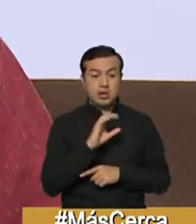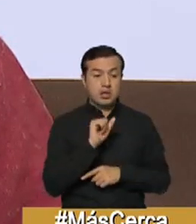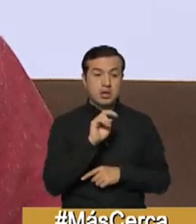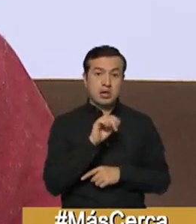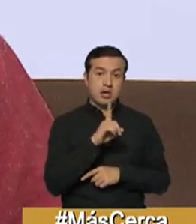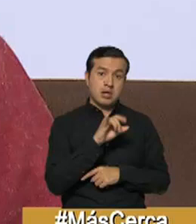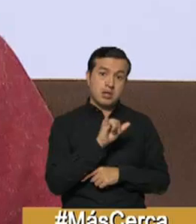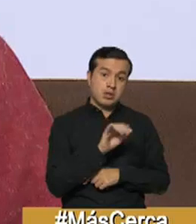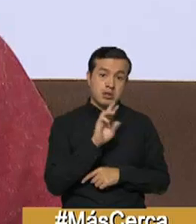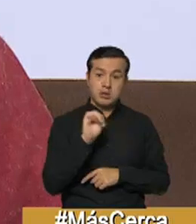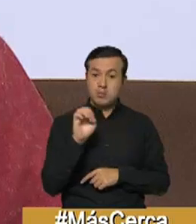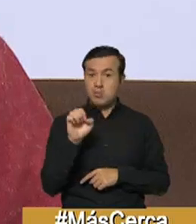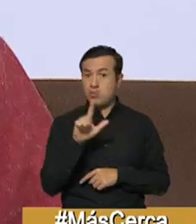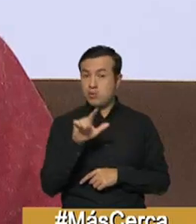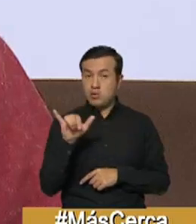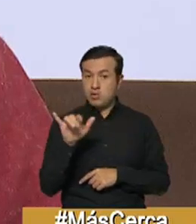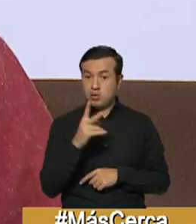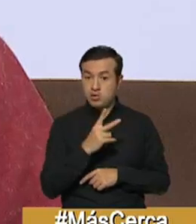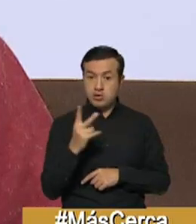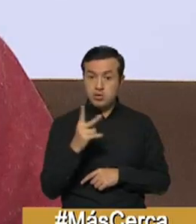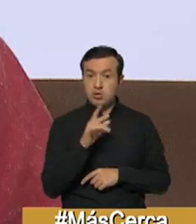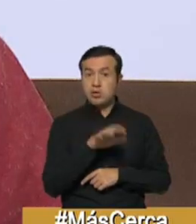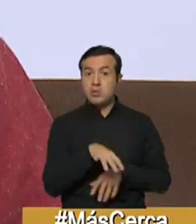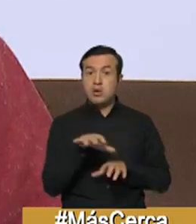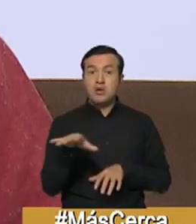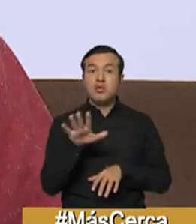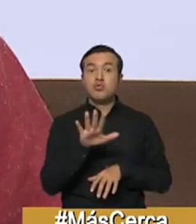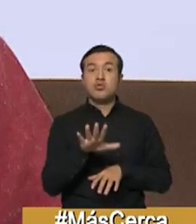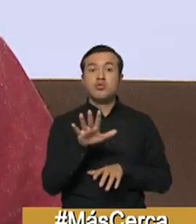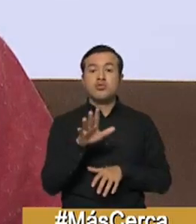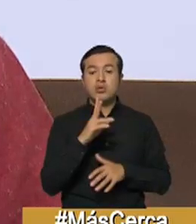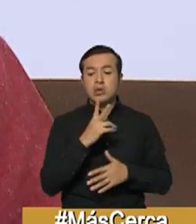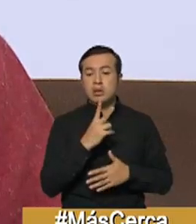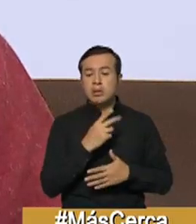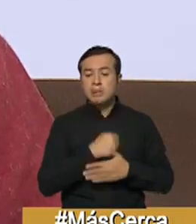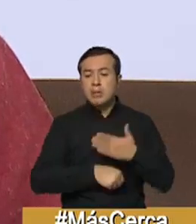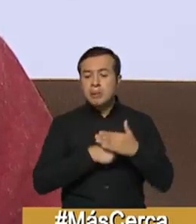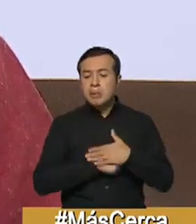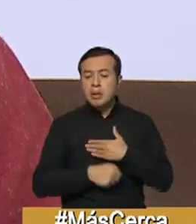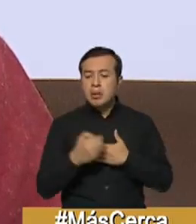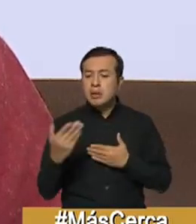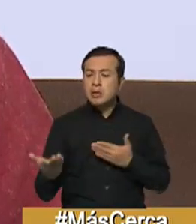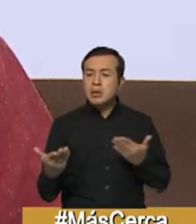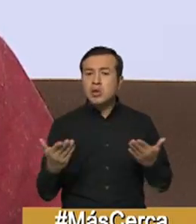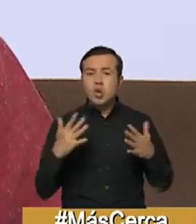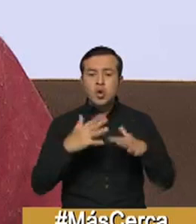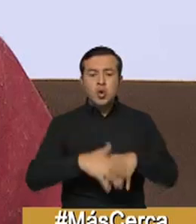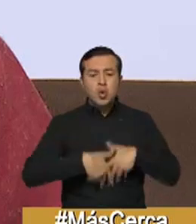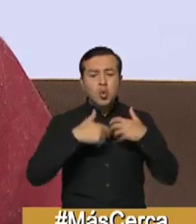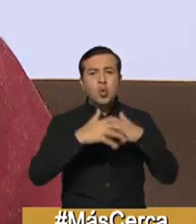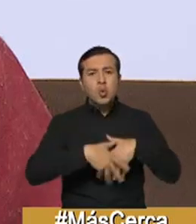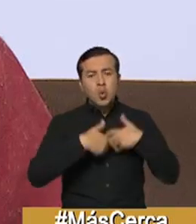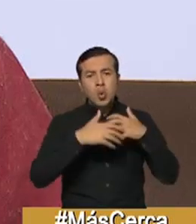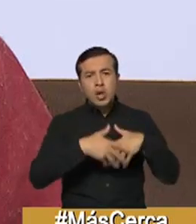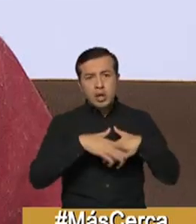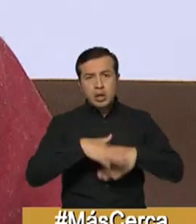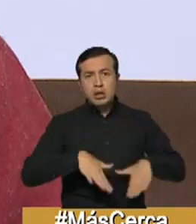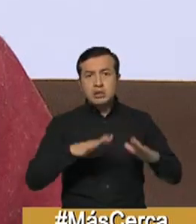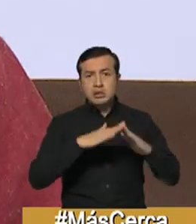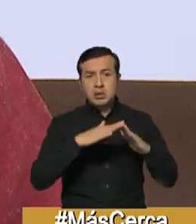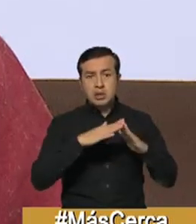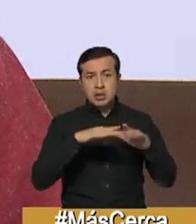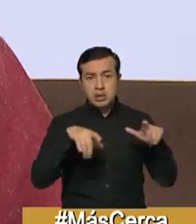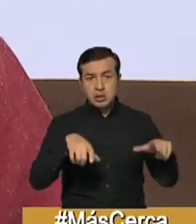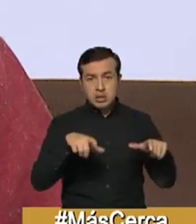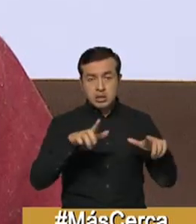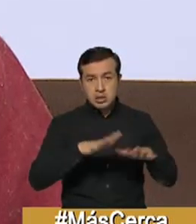2 perritas que encontramos con sus 4 cachorritos. Habían hecho un hueco por cerca de una cancha, en